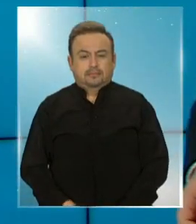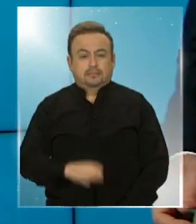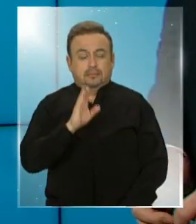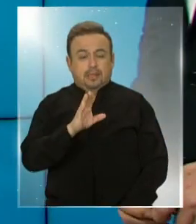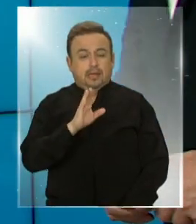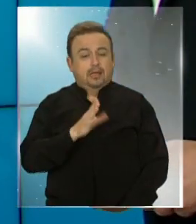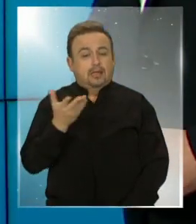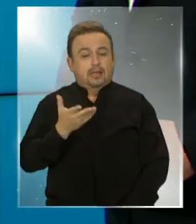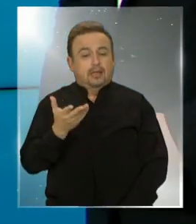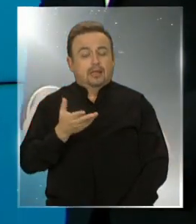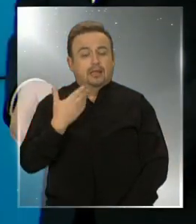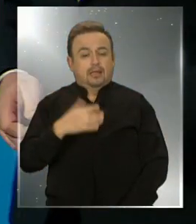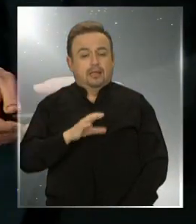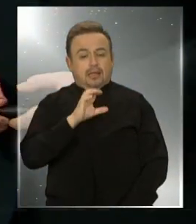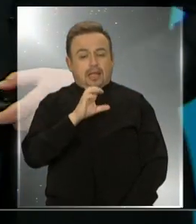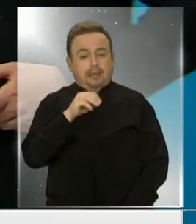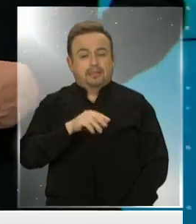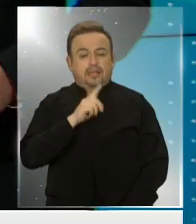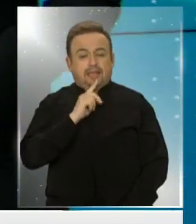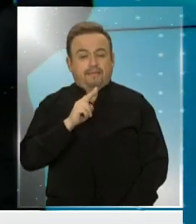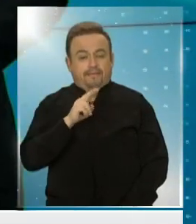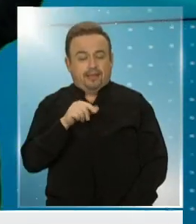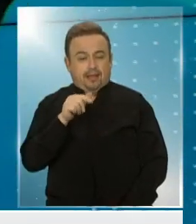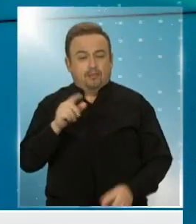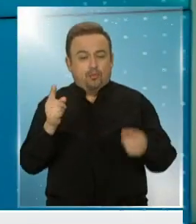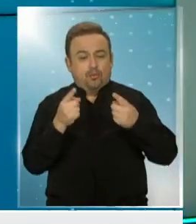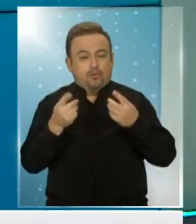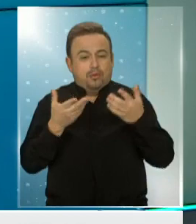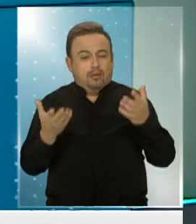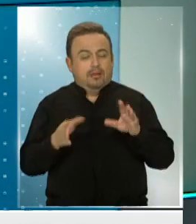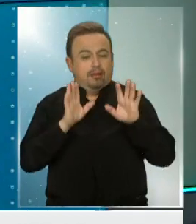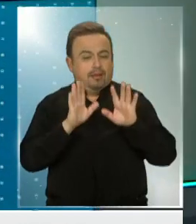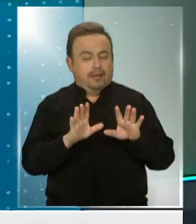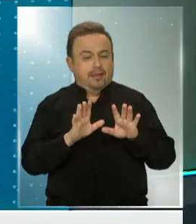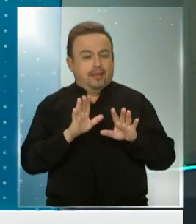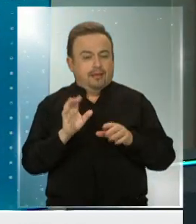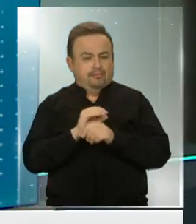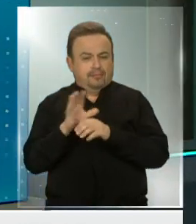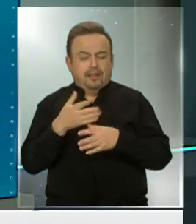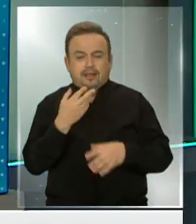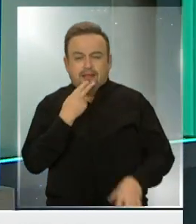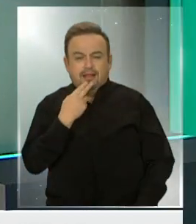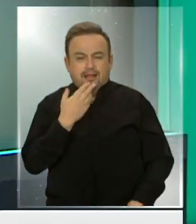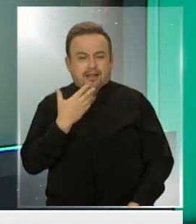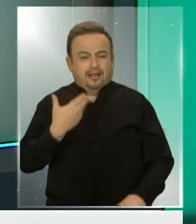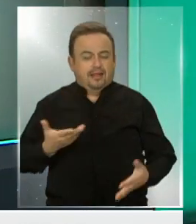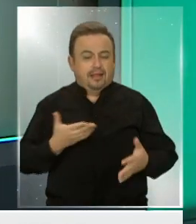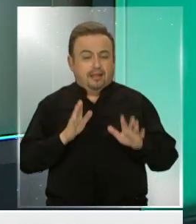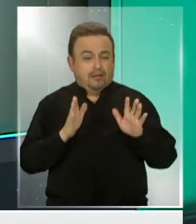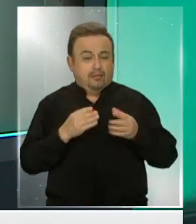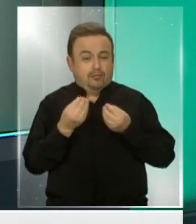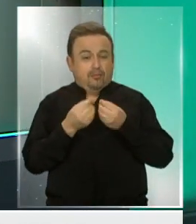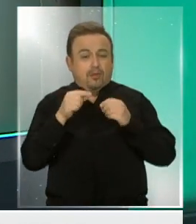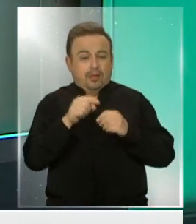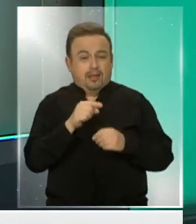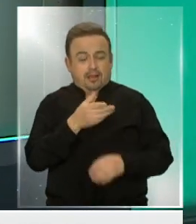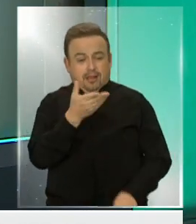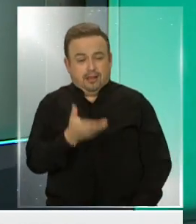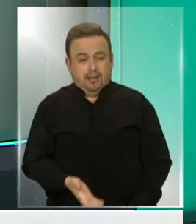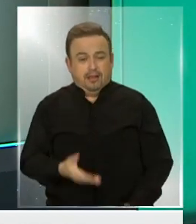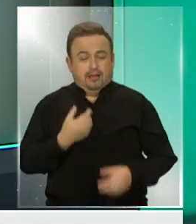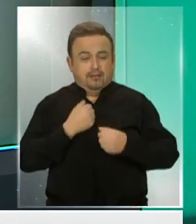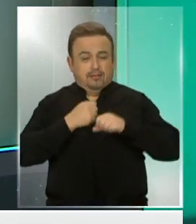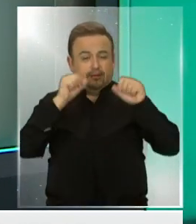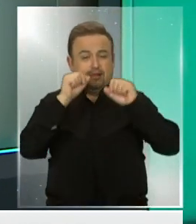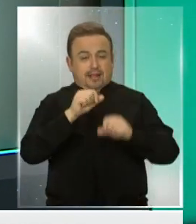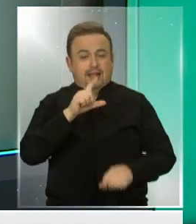La ceremonia de los MTV Video Music Awards estuvo marcada por la pandemia del coronavirus, pero también, y pese a las limitaciones, tuvo a esta gran